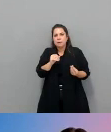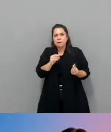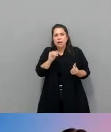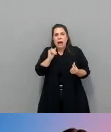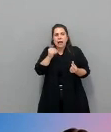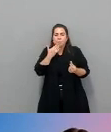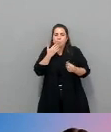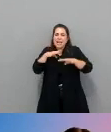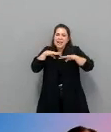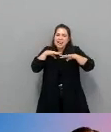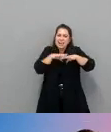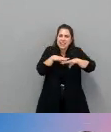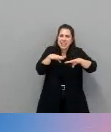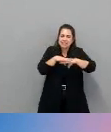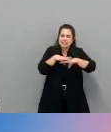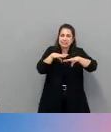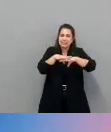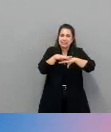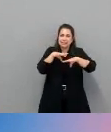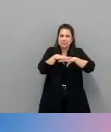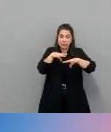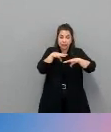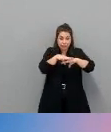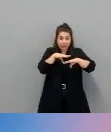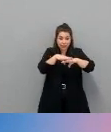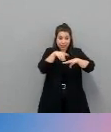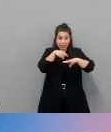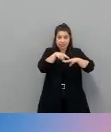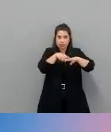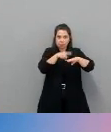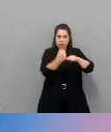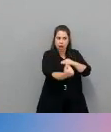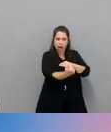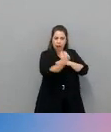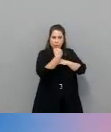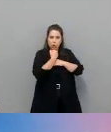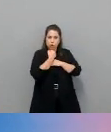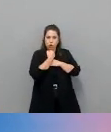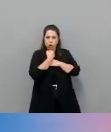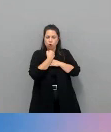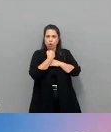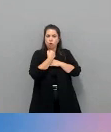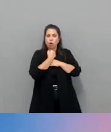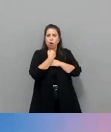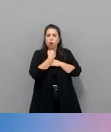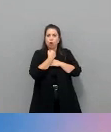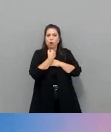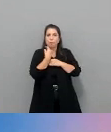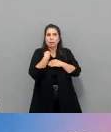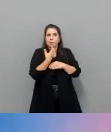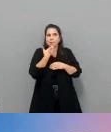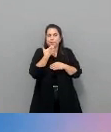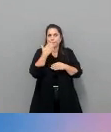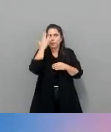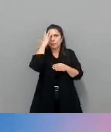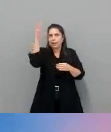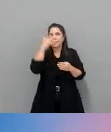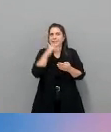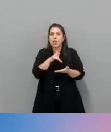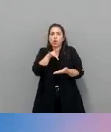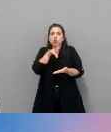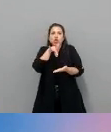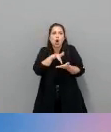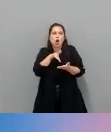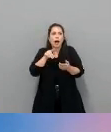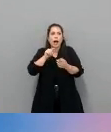redes que son las que a nosotros nos apoyan, a nosotros y a nosotros nos apoyan cuando, por ejemplo, tenemos el diagnóstico